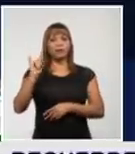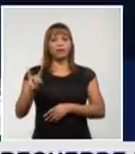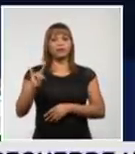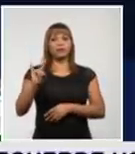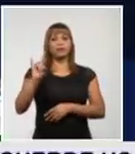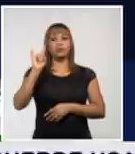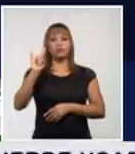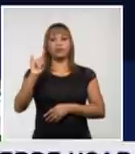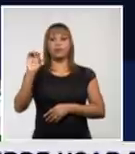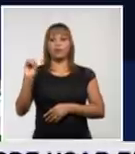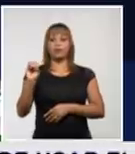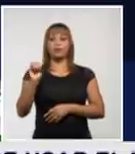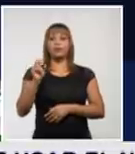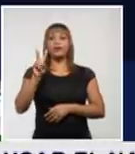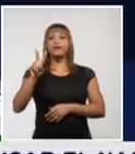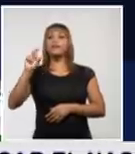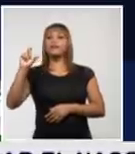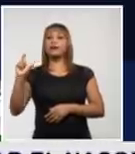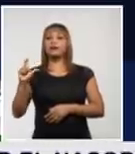990, de Villa Clara